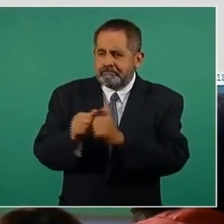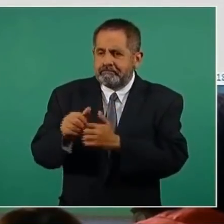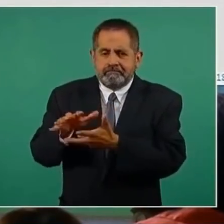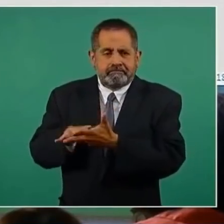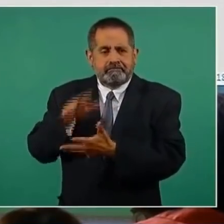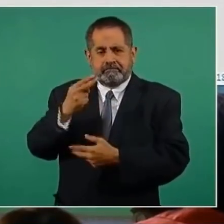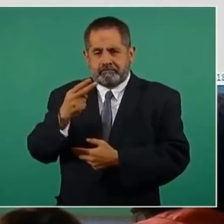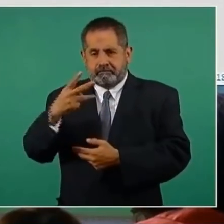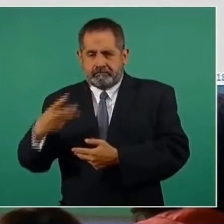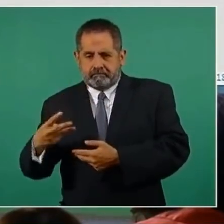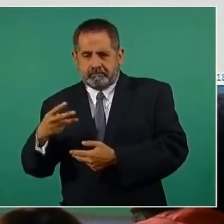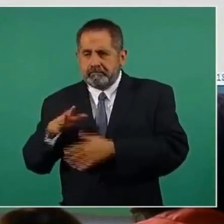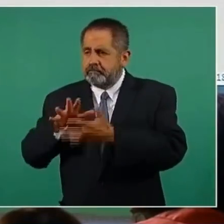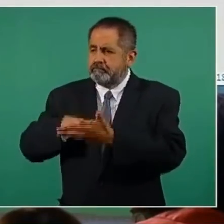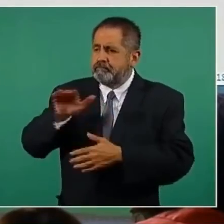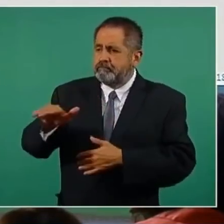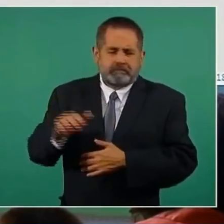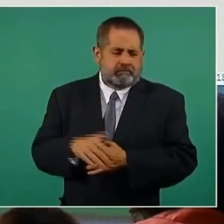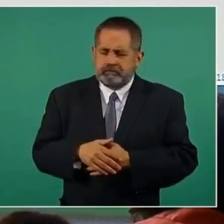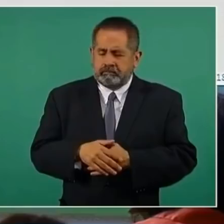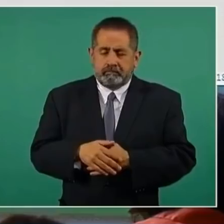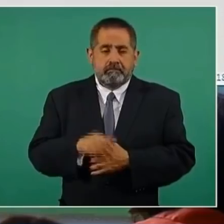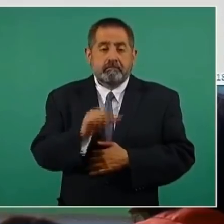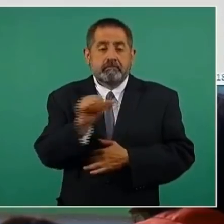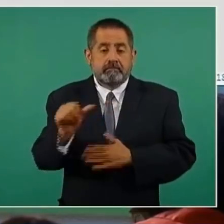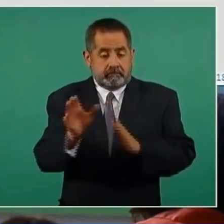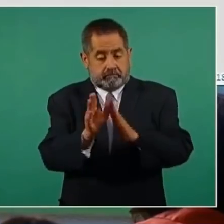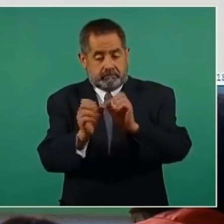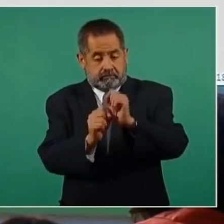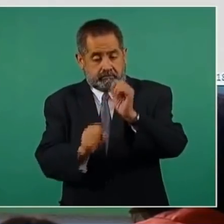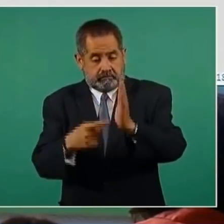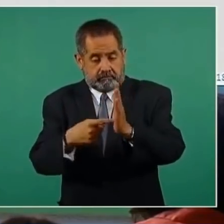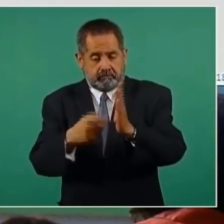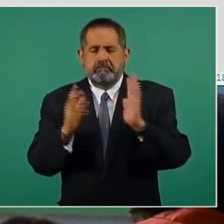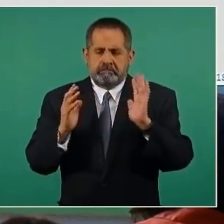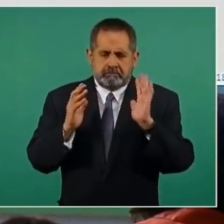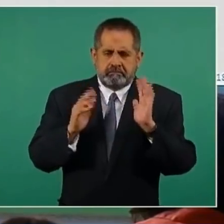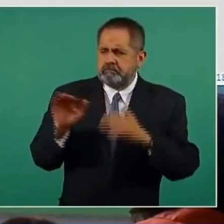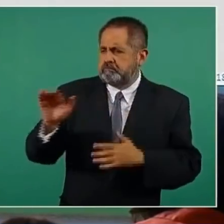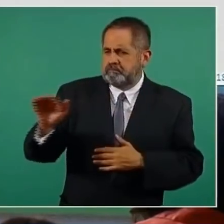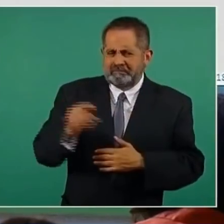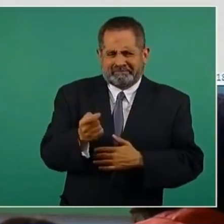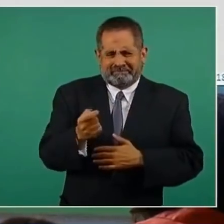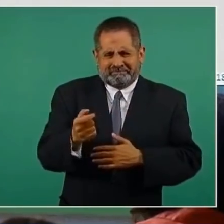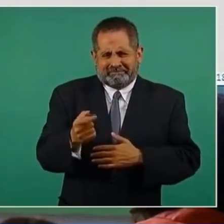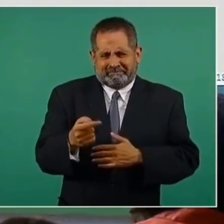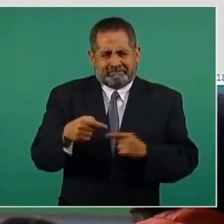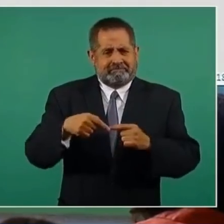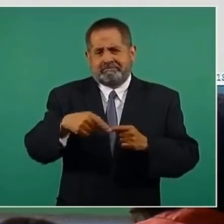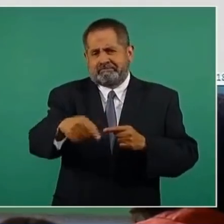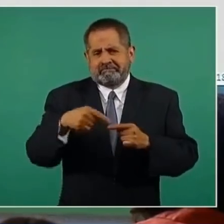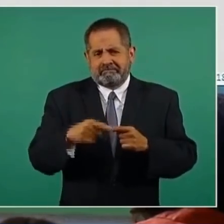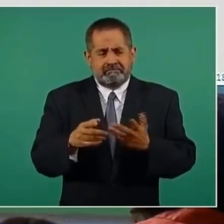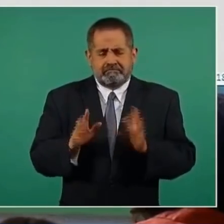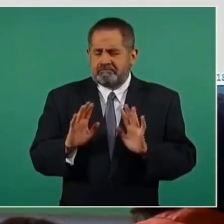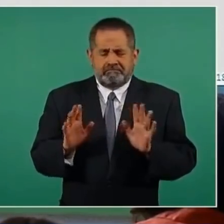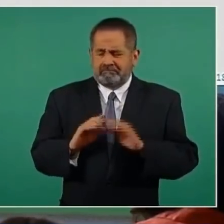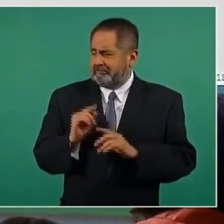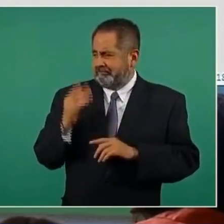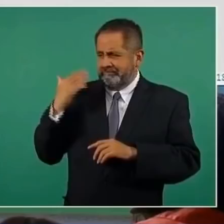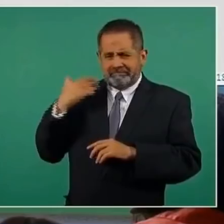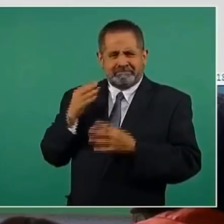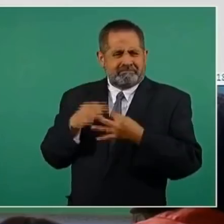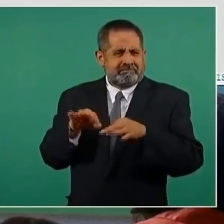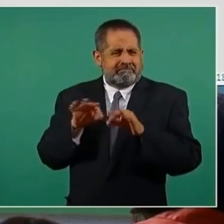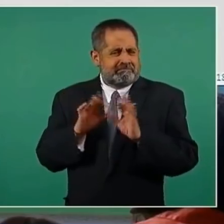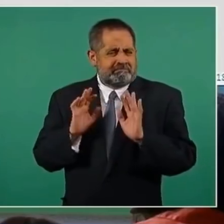mayoría calificada, solo en reformas constitucionales, muy poquitas, porque ya las fundamentales